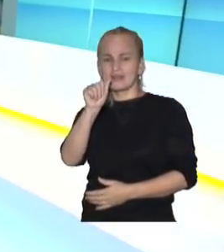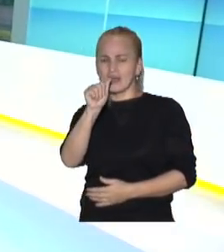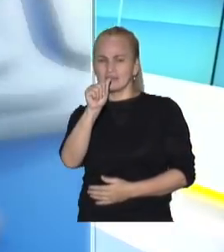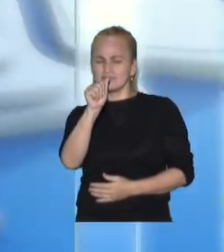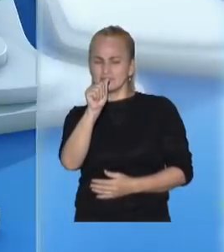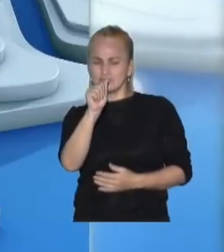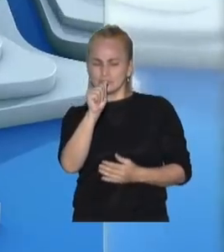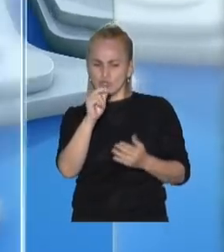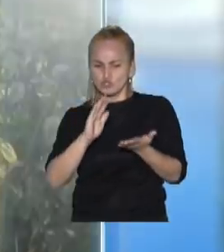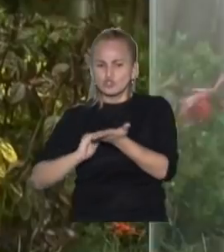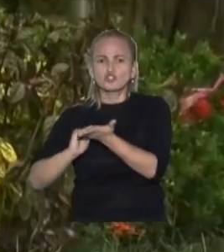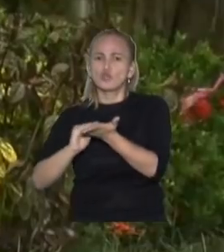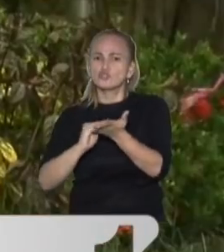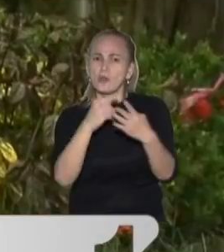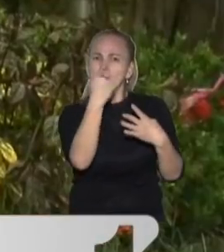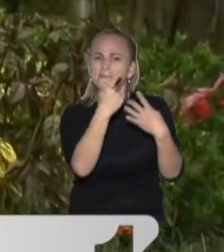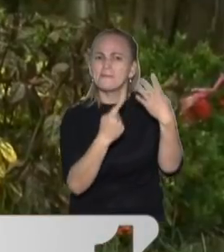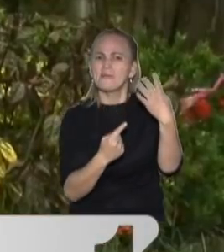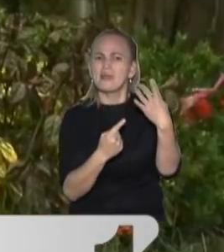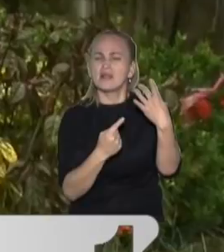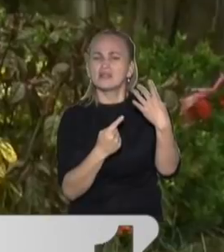previstas?